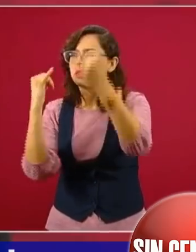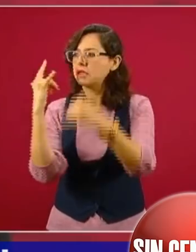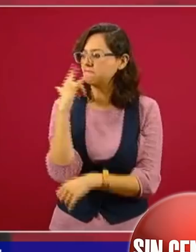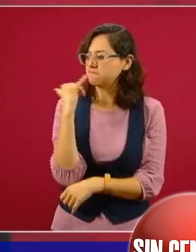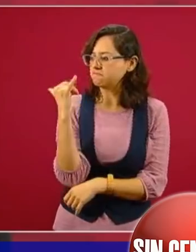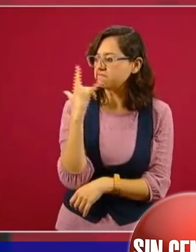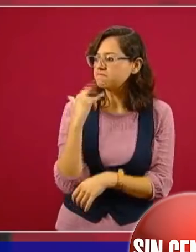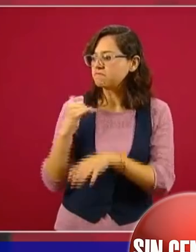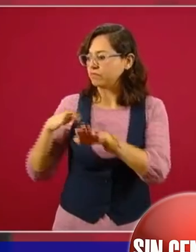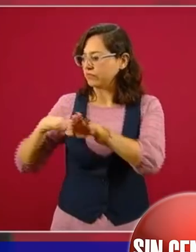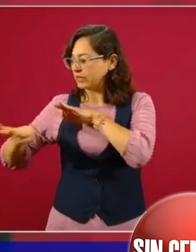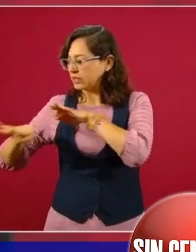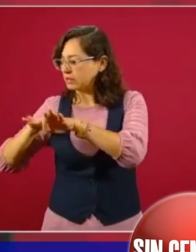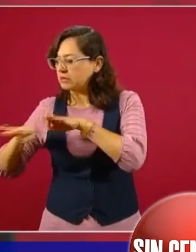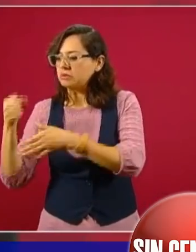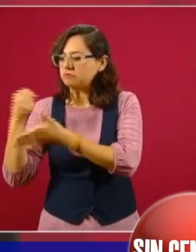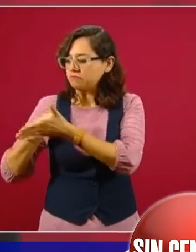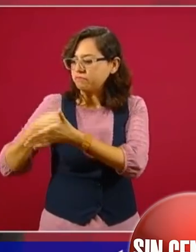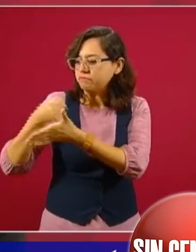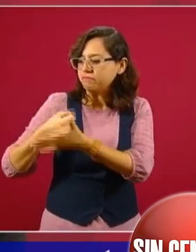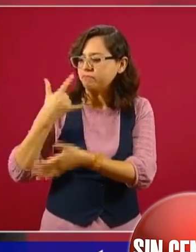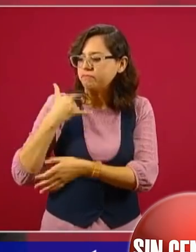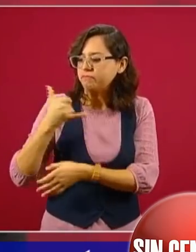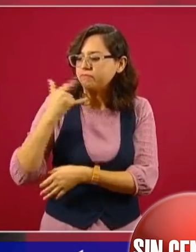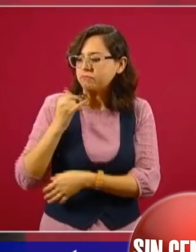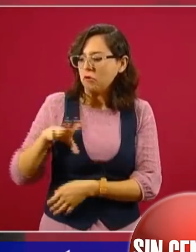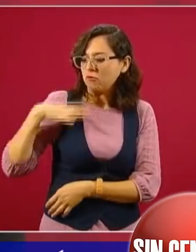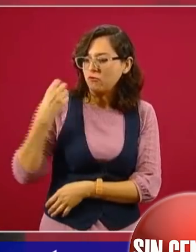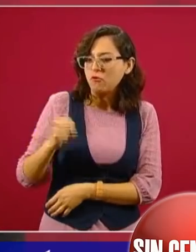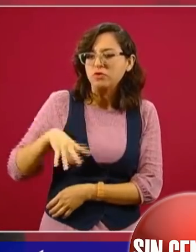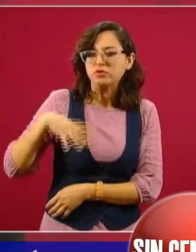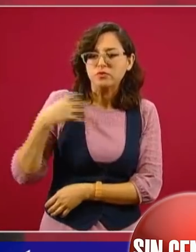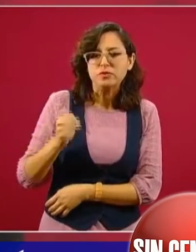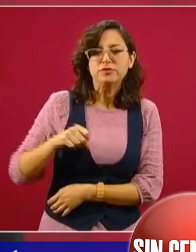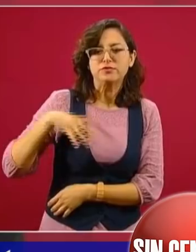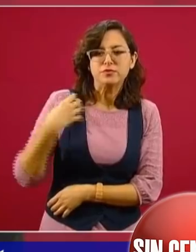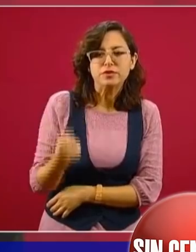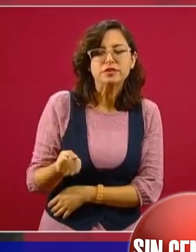trabajadora, que hace todo un esfuerzo